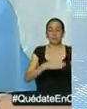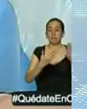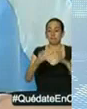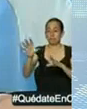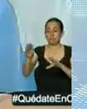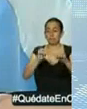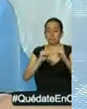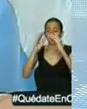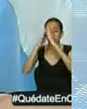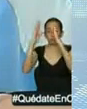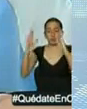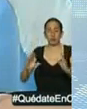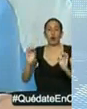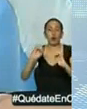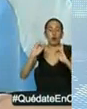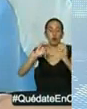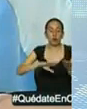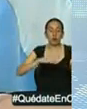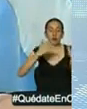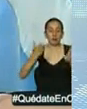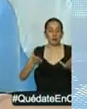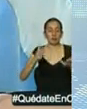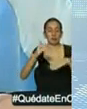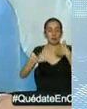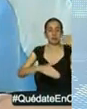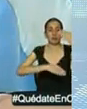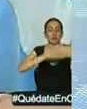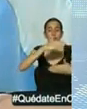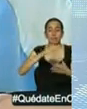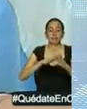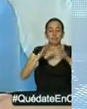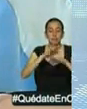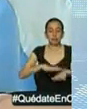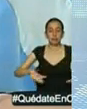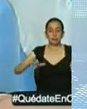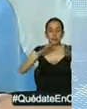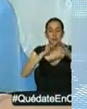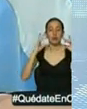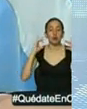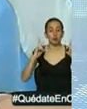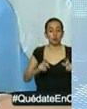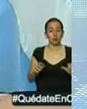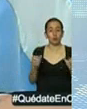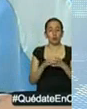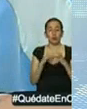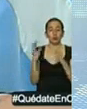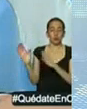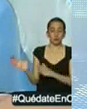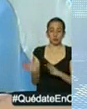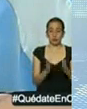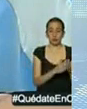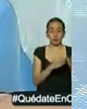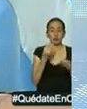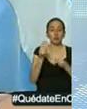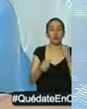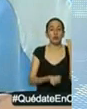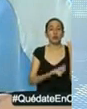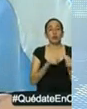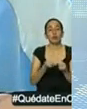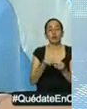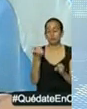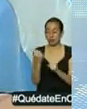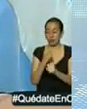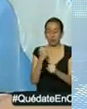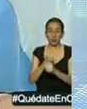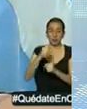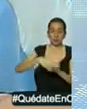existe esa necesidad apremiante, desesperante, de ver los restos, depositarlos en determinado lugar para, en sus posibilidades,